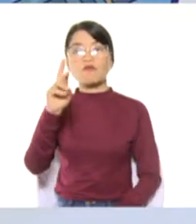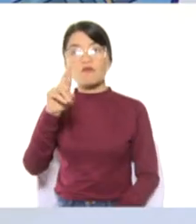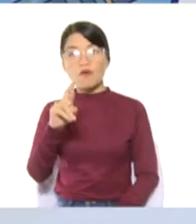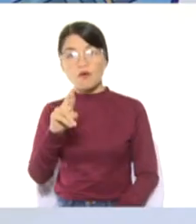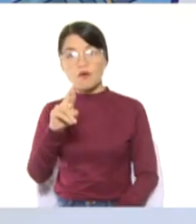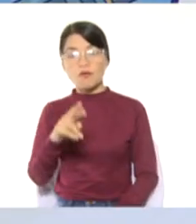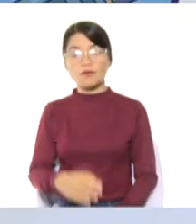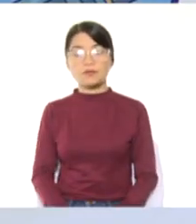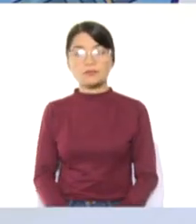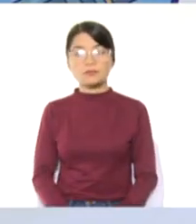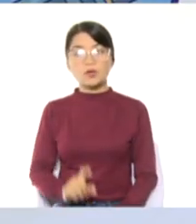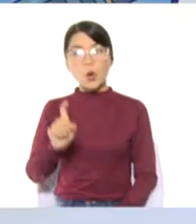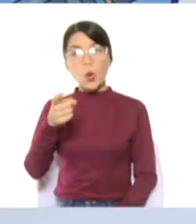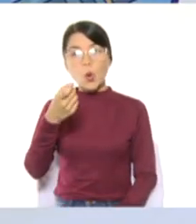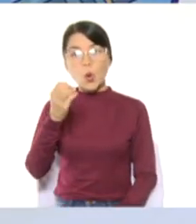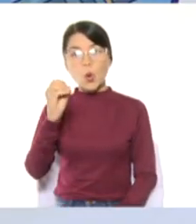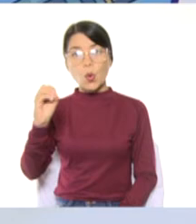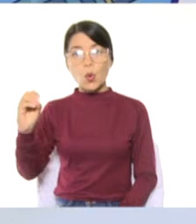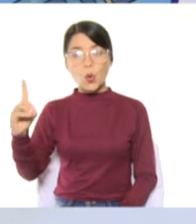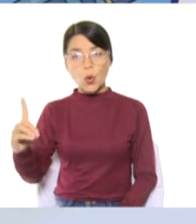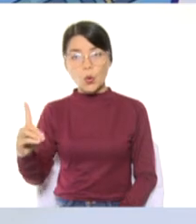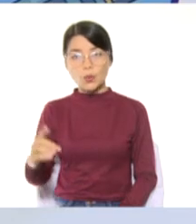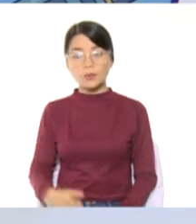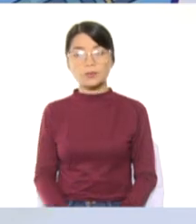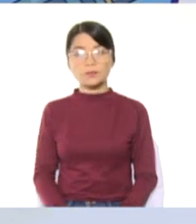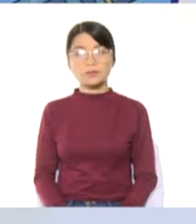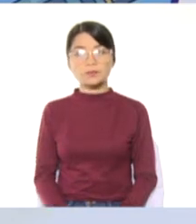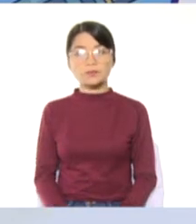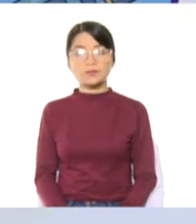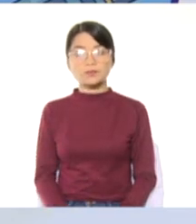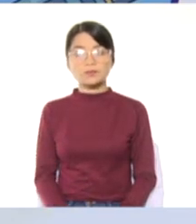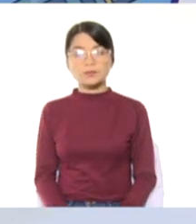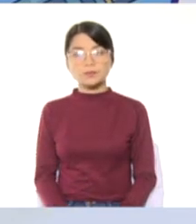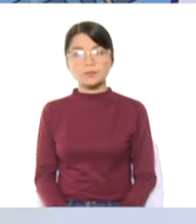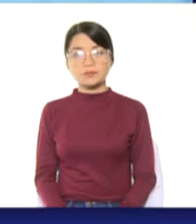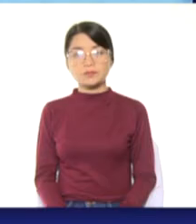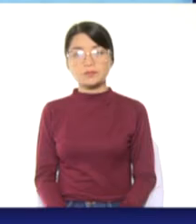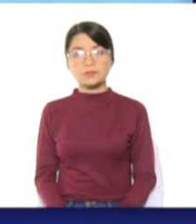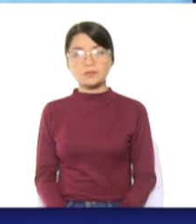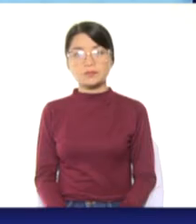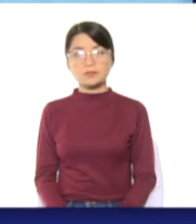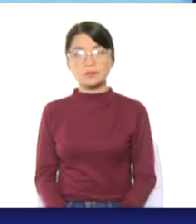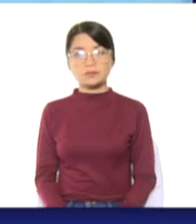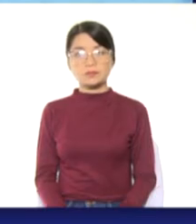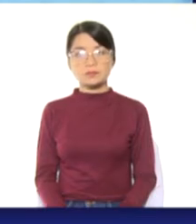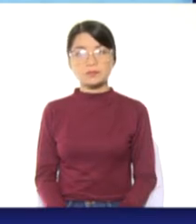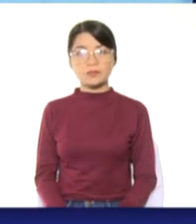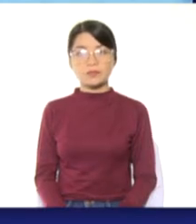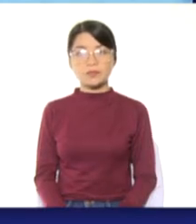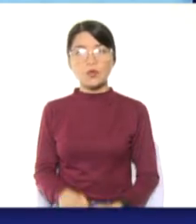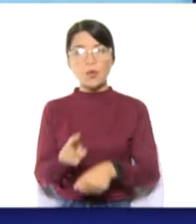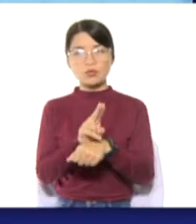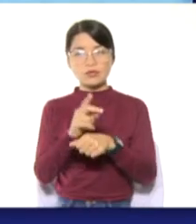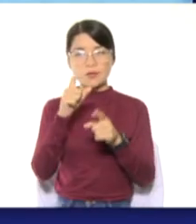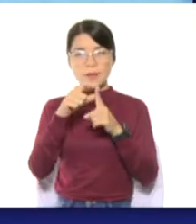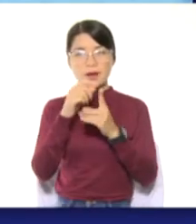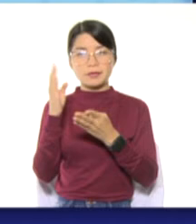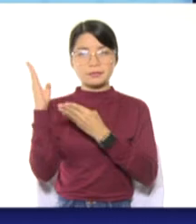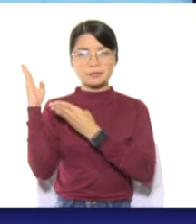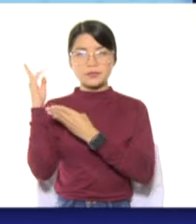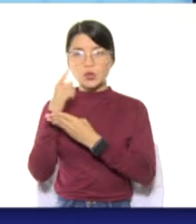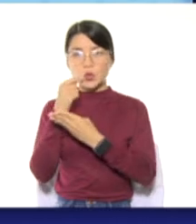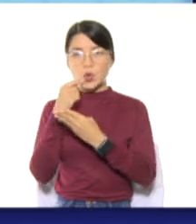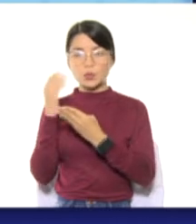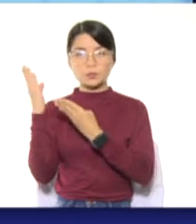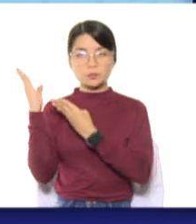explicamos. Utilizando el tema, recuerden que ya les había hablado de contexto. Vamos a hablar de la parte de agricultura, por ser parte de nuestros temas generadores